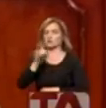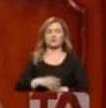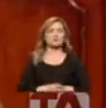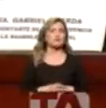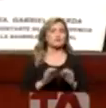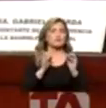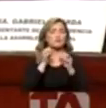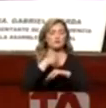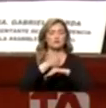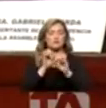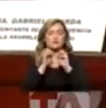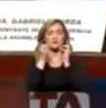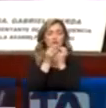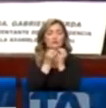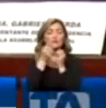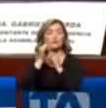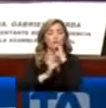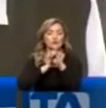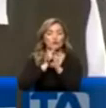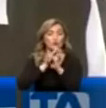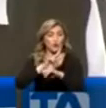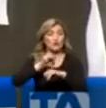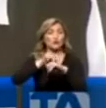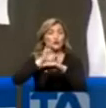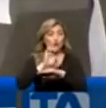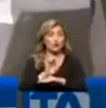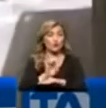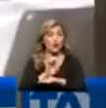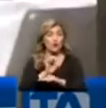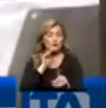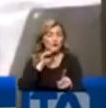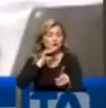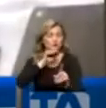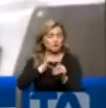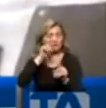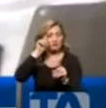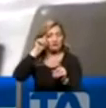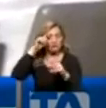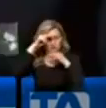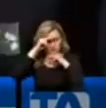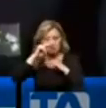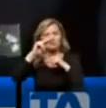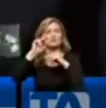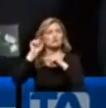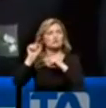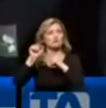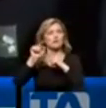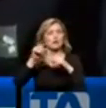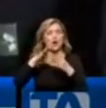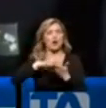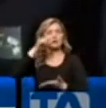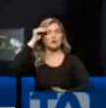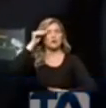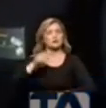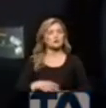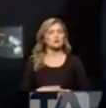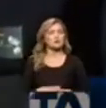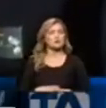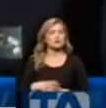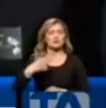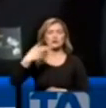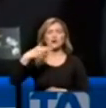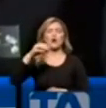organismos internacionales y nacionales se sumaron a este mensaje de recordación y enseñanza. Recordar el holocausto es una